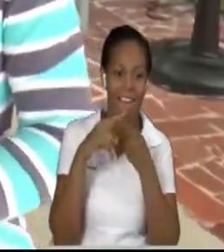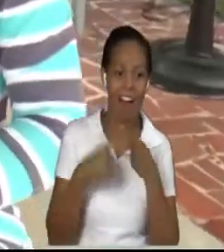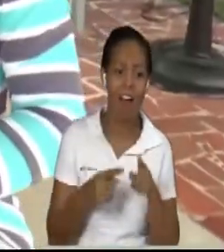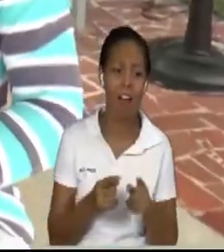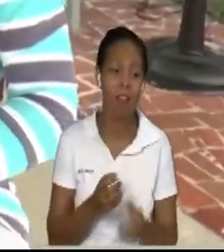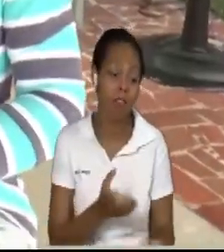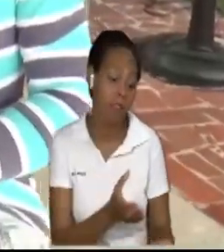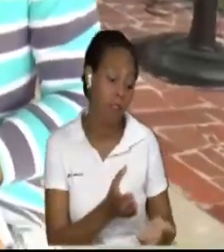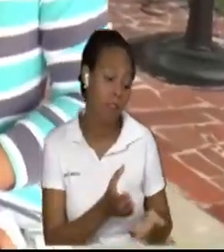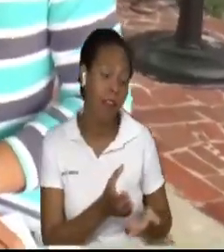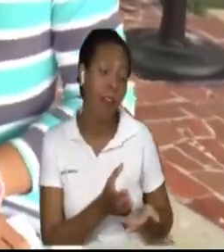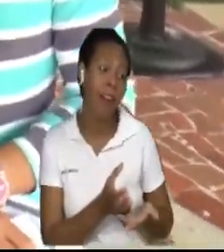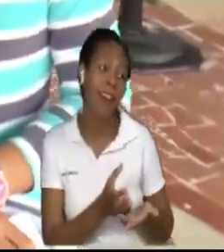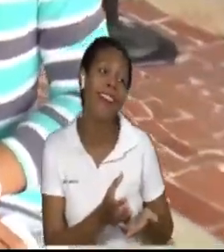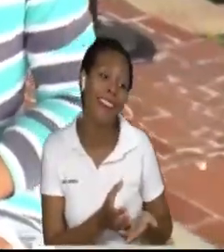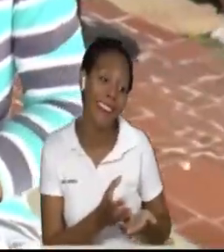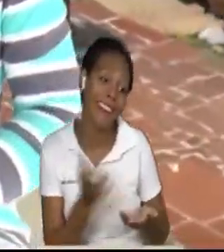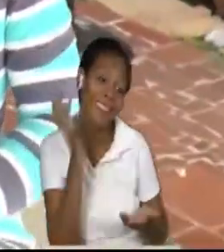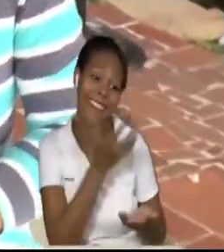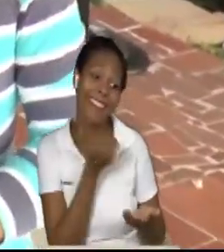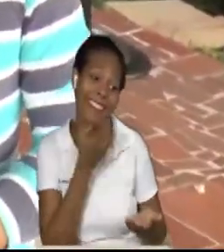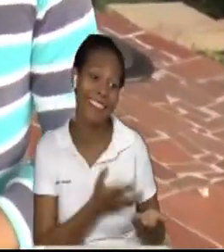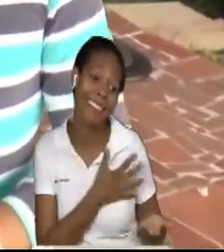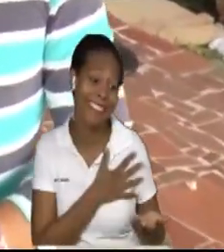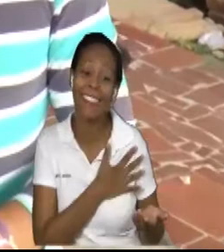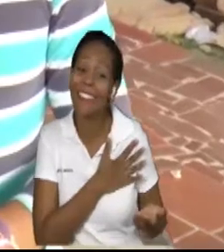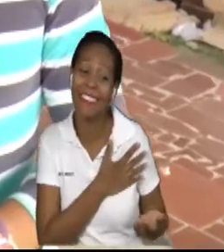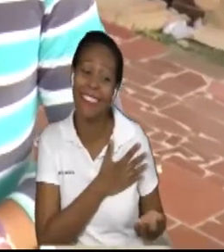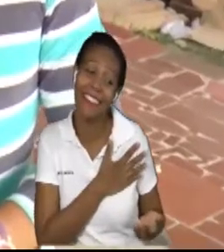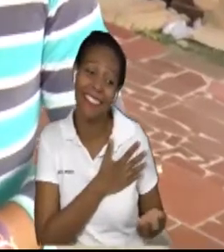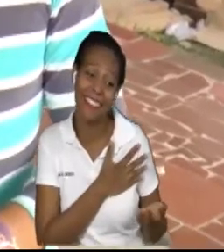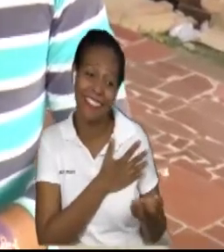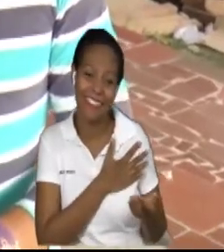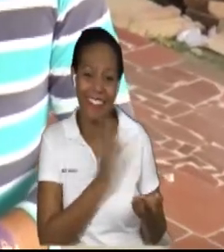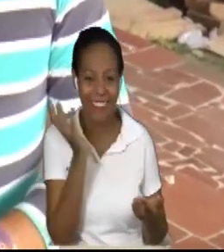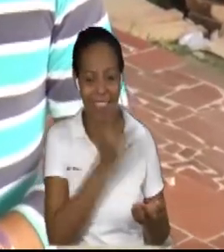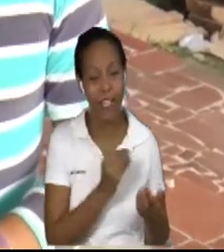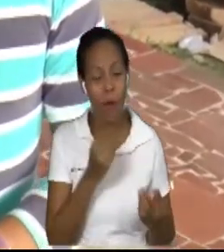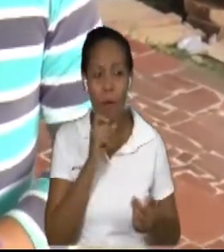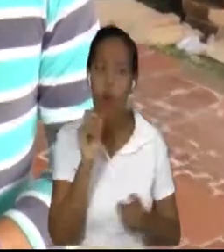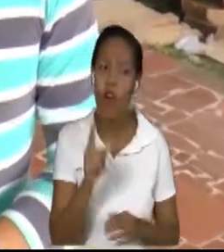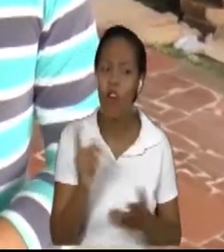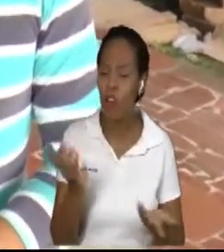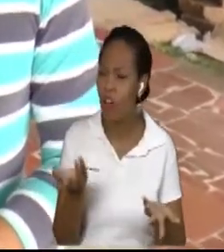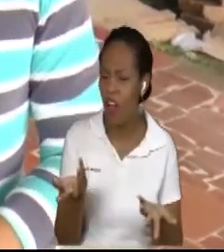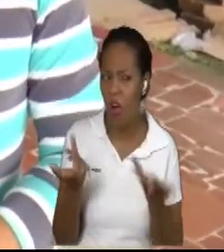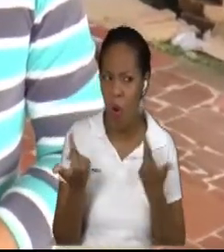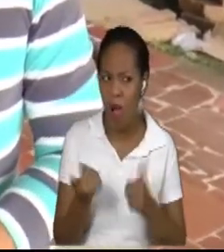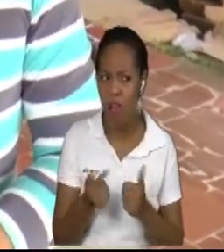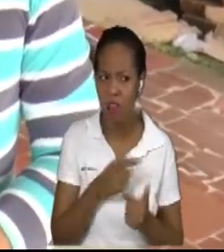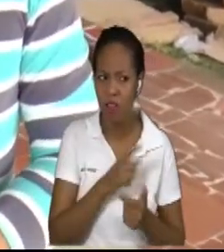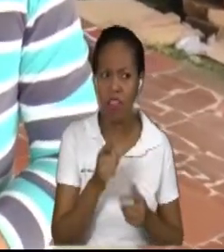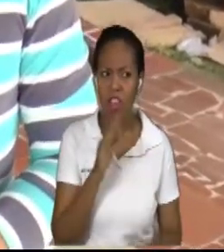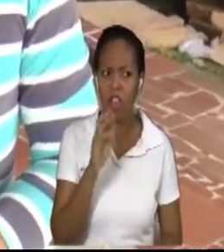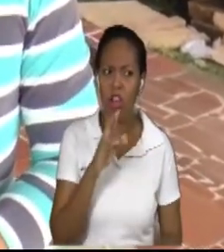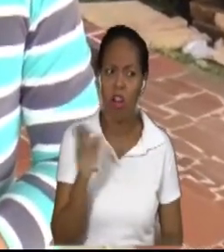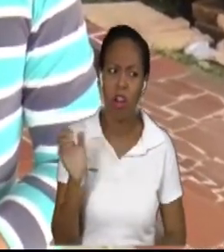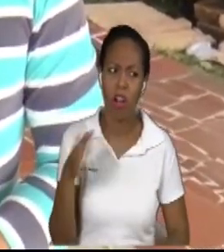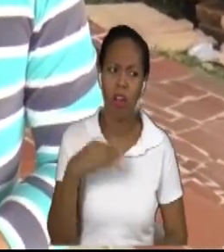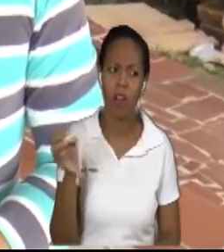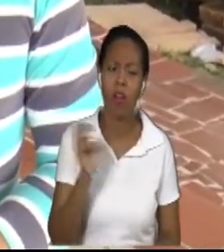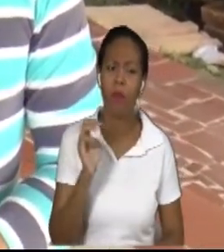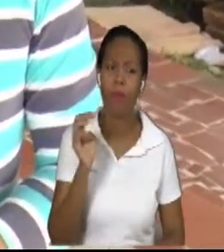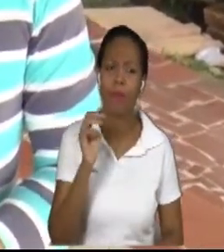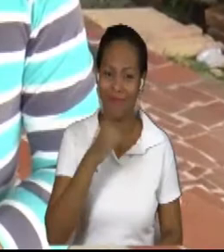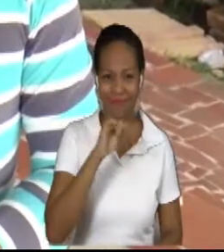matado con un detalle de estos. Contémosle a la gente en Barranca Bermeja, la Torre de Mavit, aparte de estos arreglos florales tan